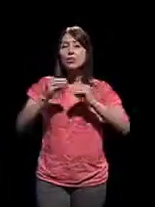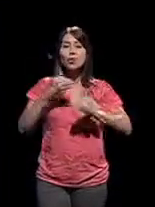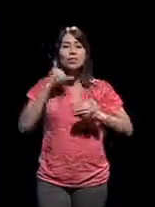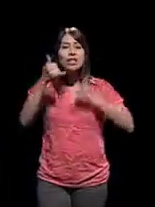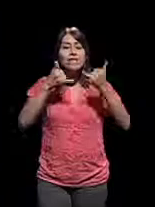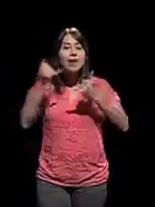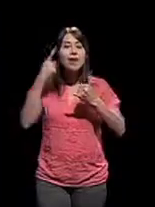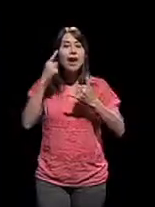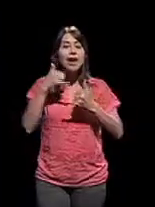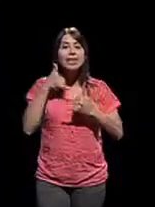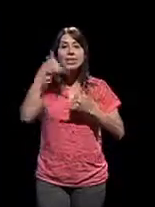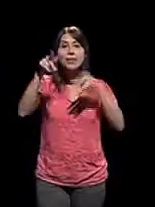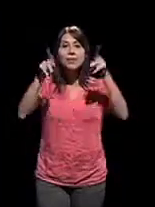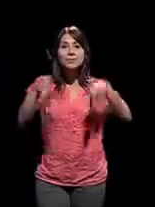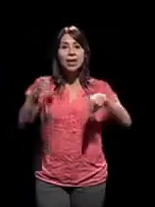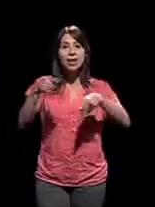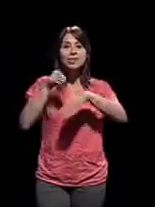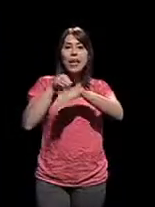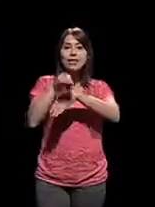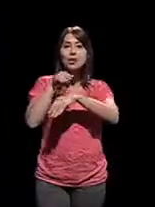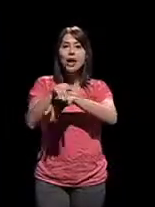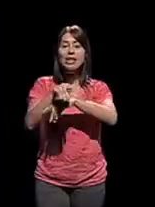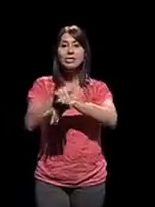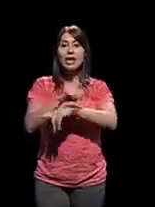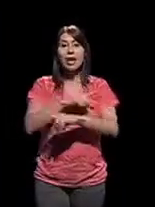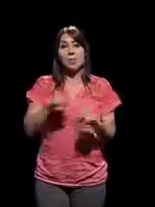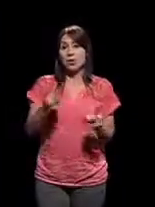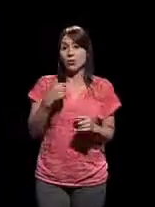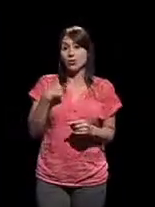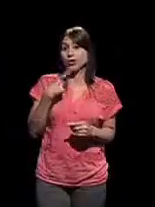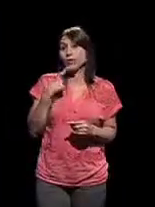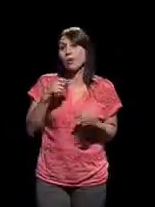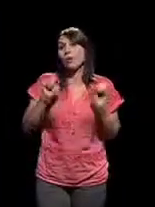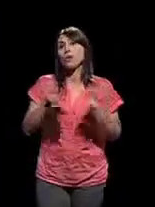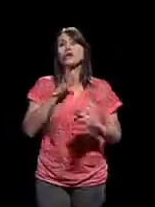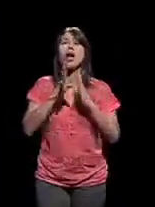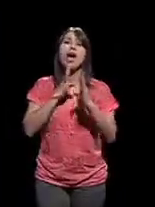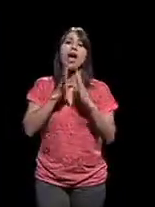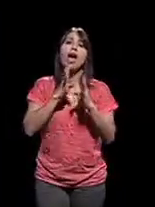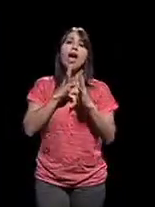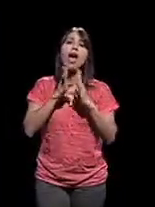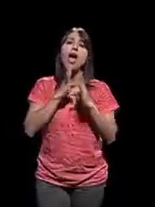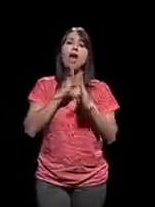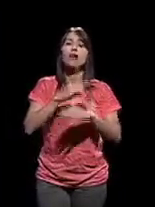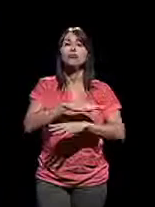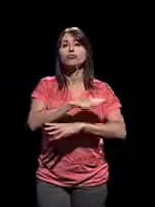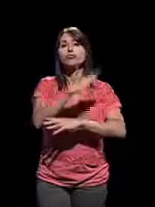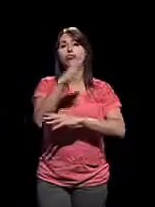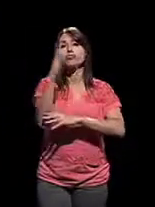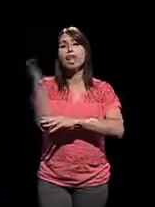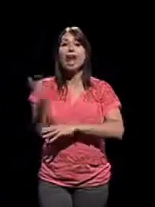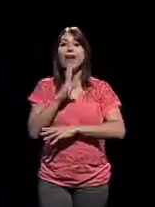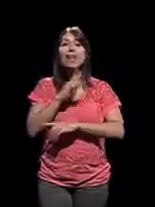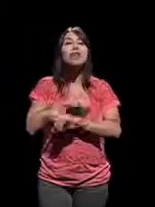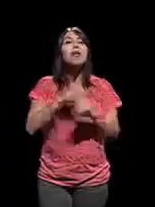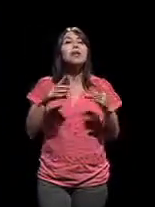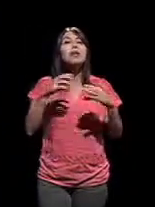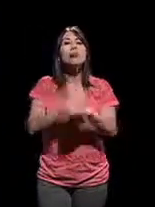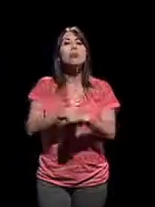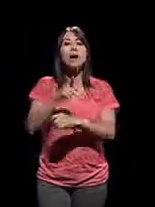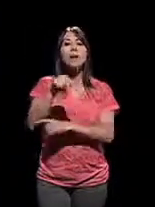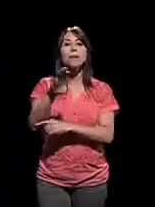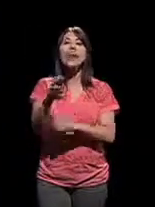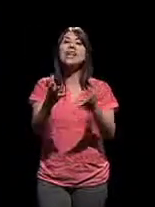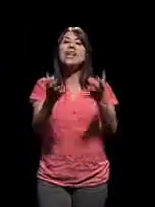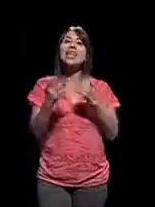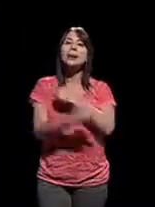teléfonos, de las personas que les podamos asesorar, y sí garantizarles que sin ir al detalle, porque podemos durar toda la mañana aquí conversando sobre la propuesta,